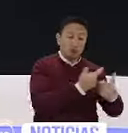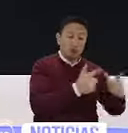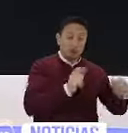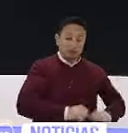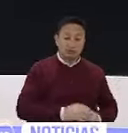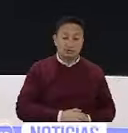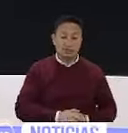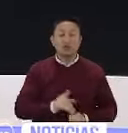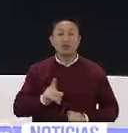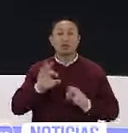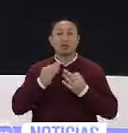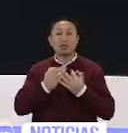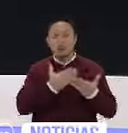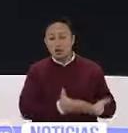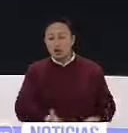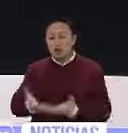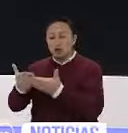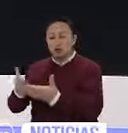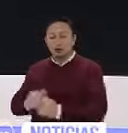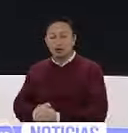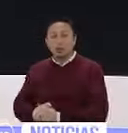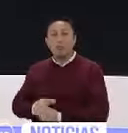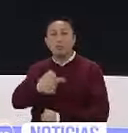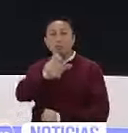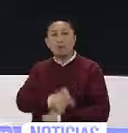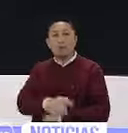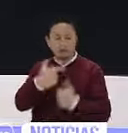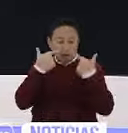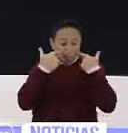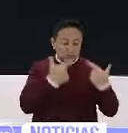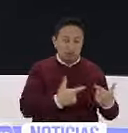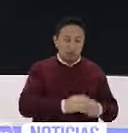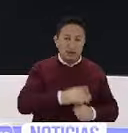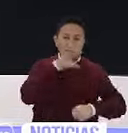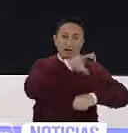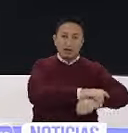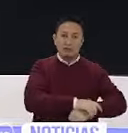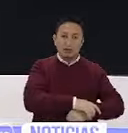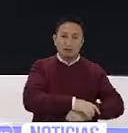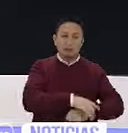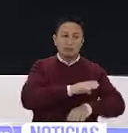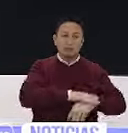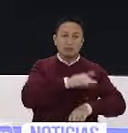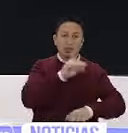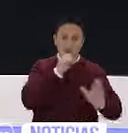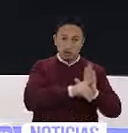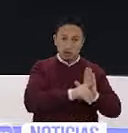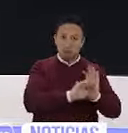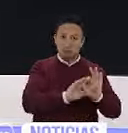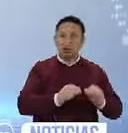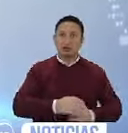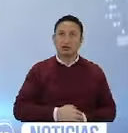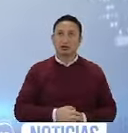entregó a su familia. Una persona que lo custodiaba quedó libre por falta de la denuncia.